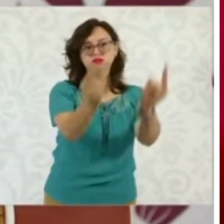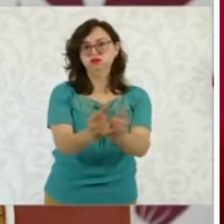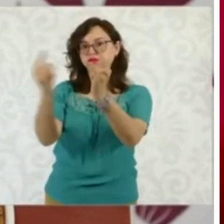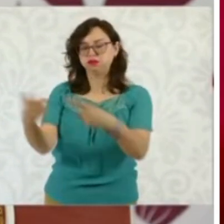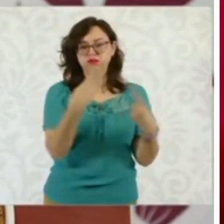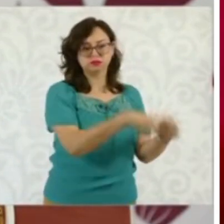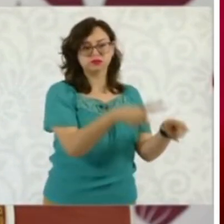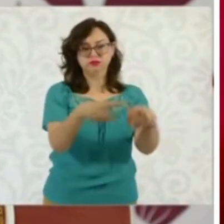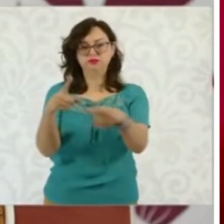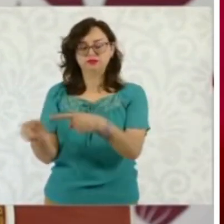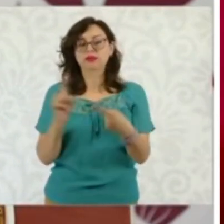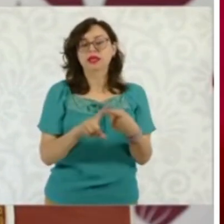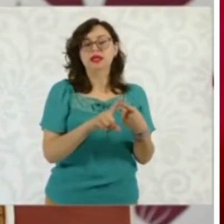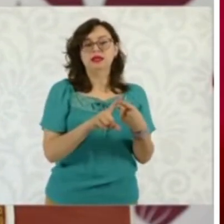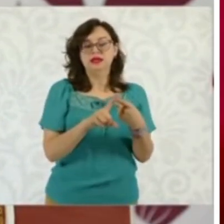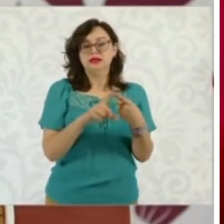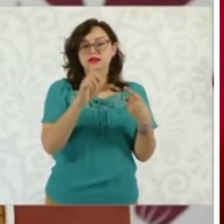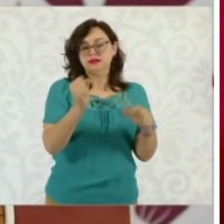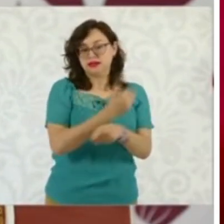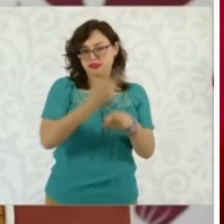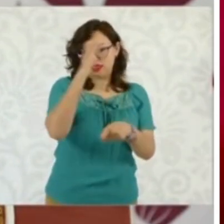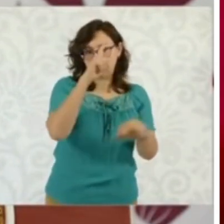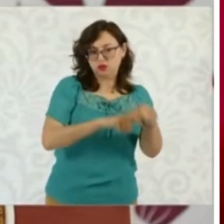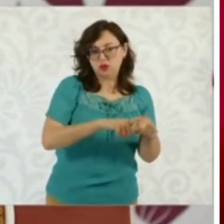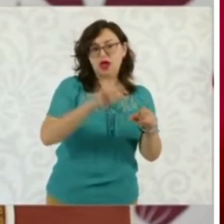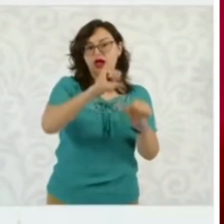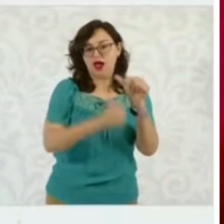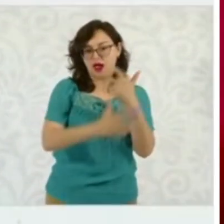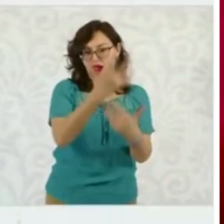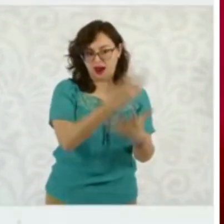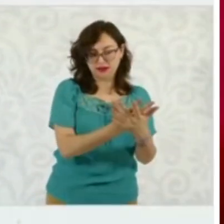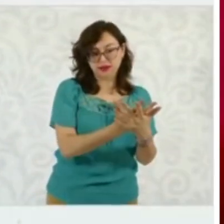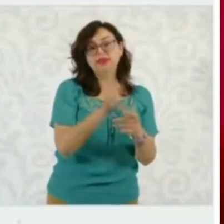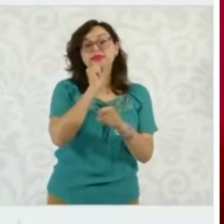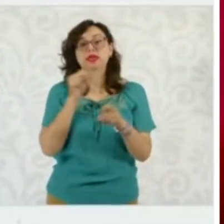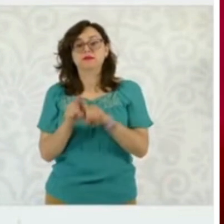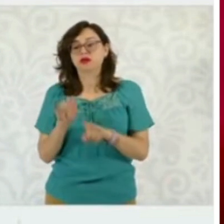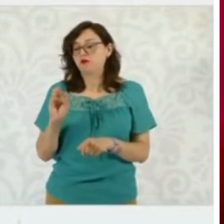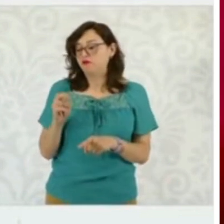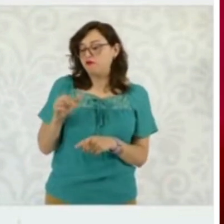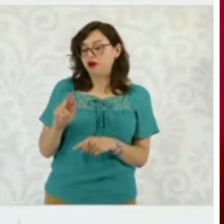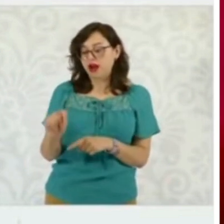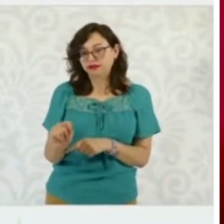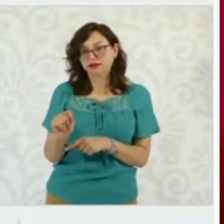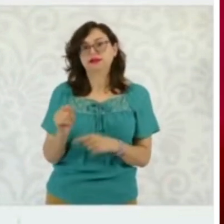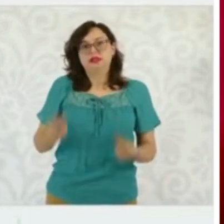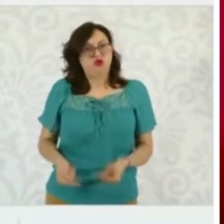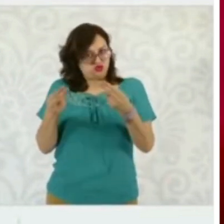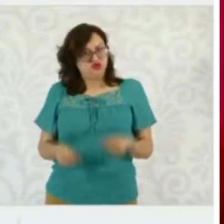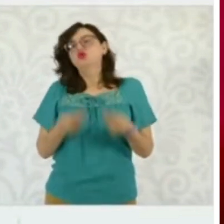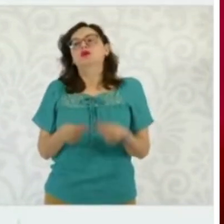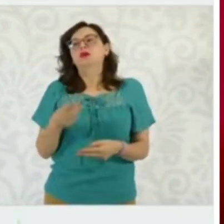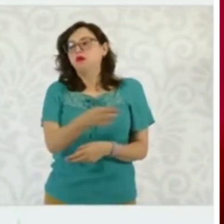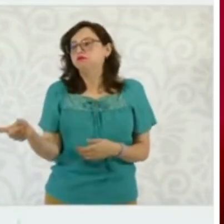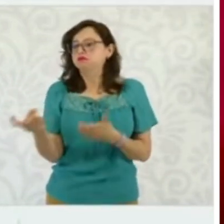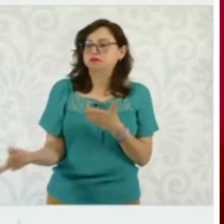artesanos, directo de Secretaría de Cultura con las y los artesanos. De igual manera vamos a hacer un renacimiento de Fonart, que ya lo vamos a presentar, para que